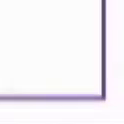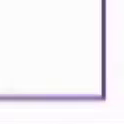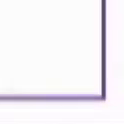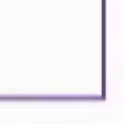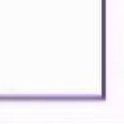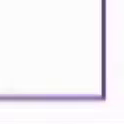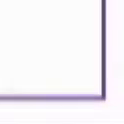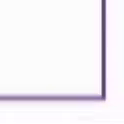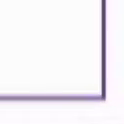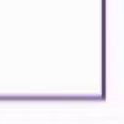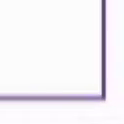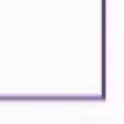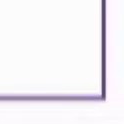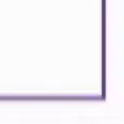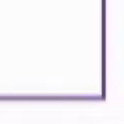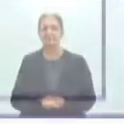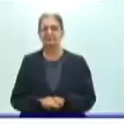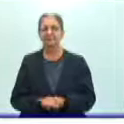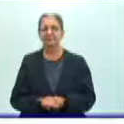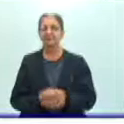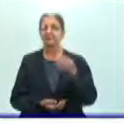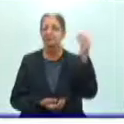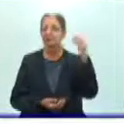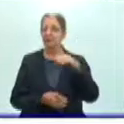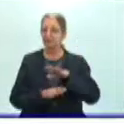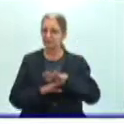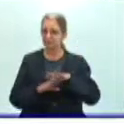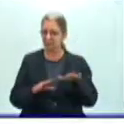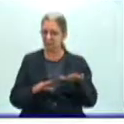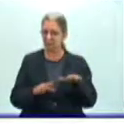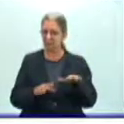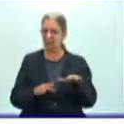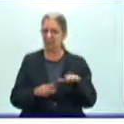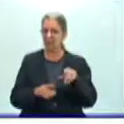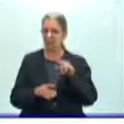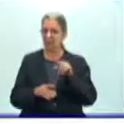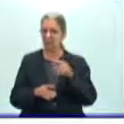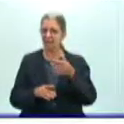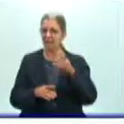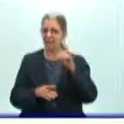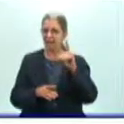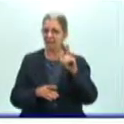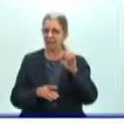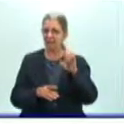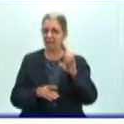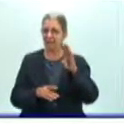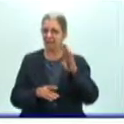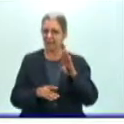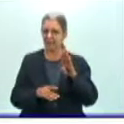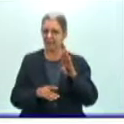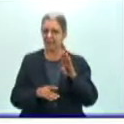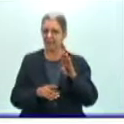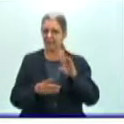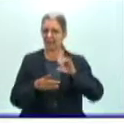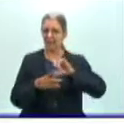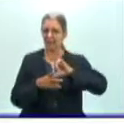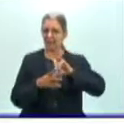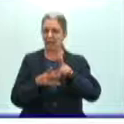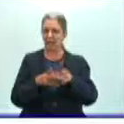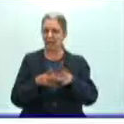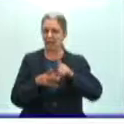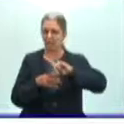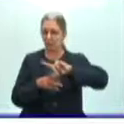Como conocemos la amplitud del ángulo DEB, entonces ya podemos calcular la amplitud de su arco